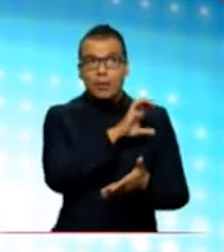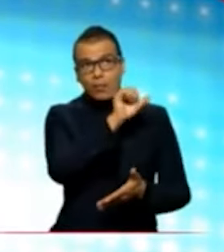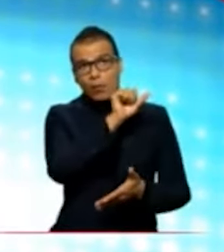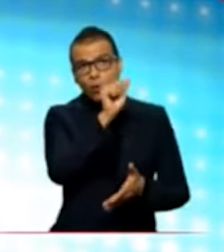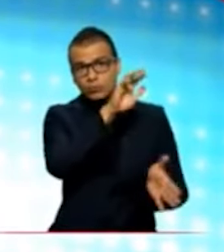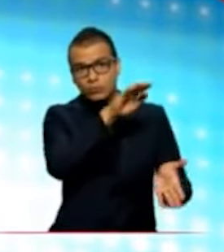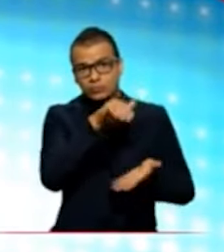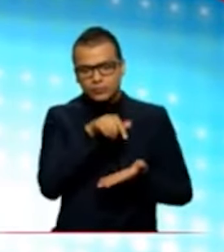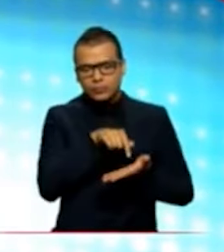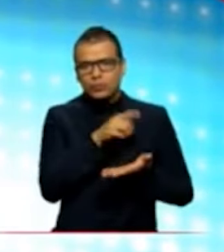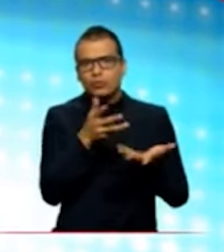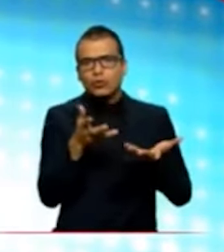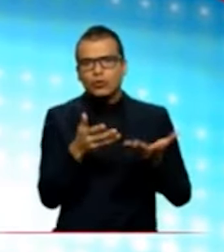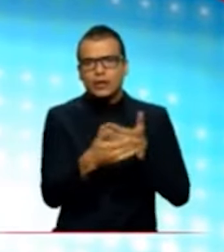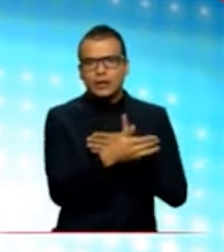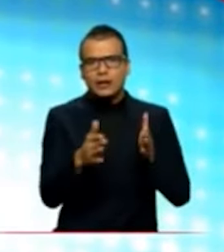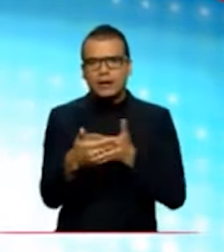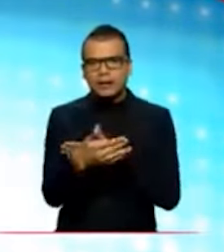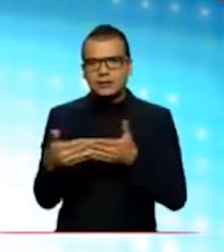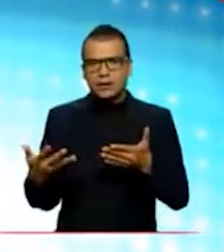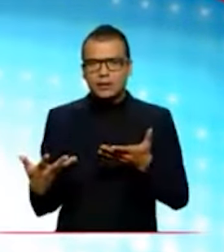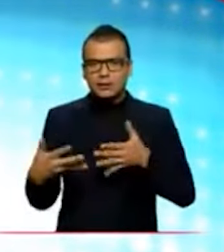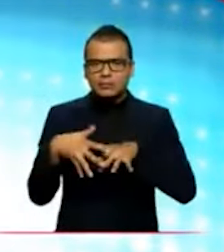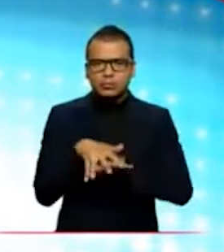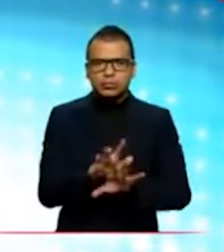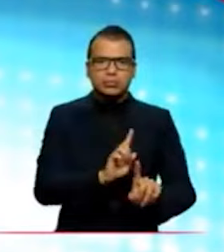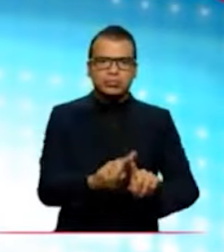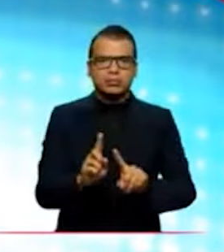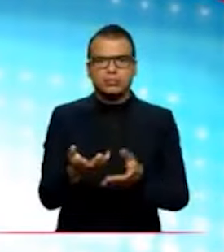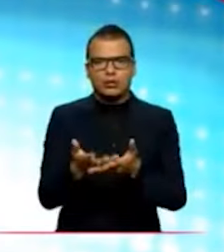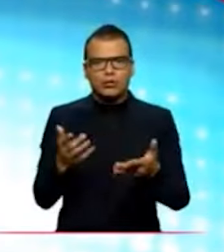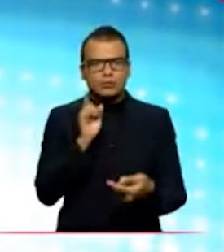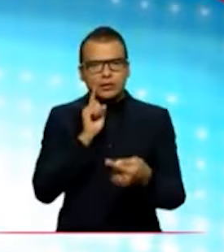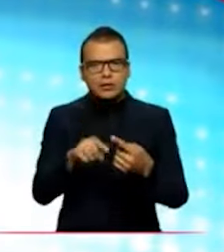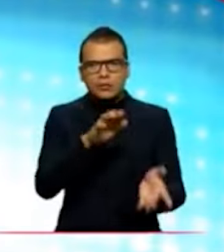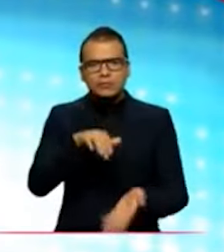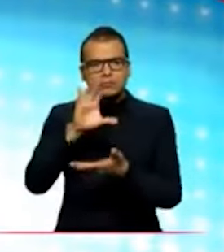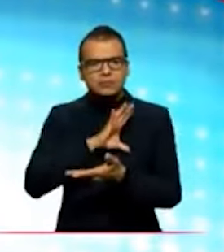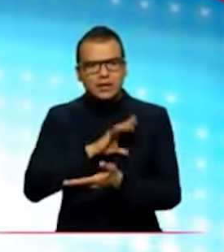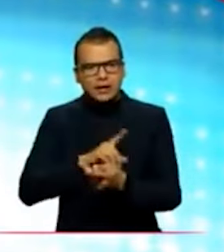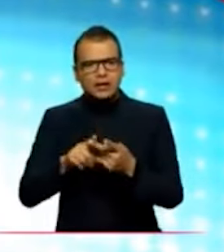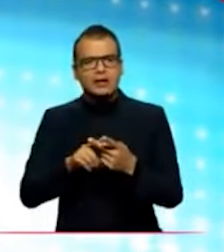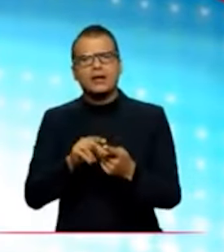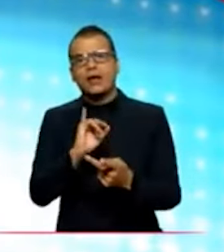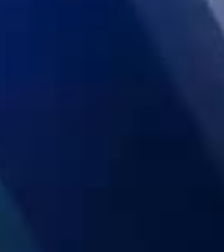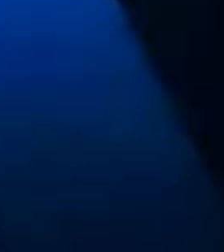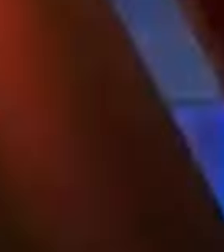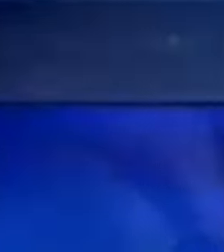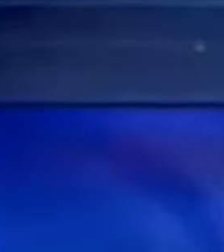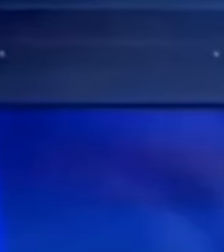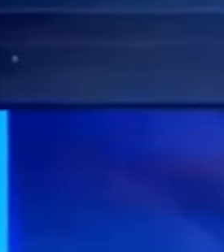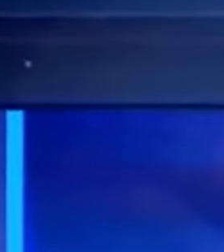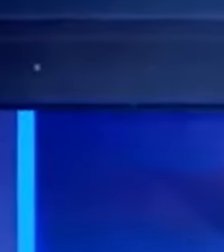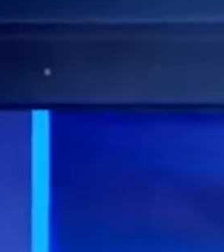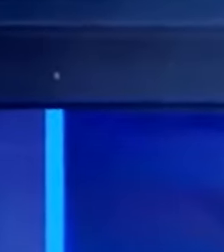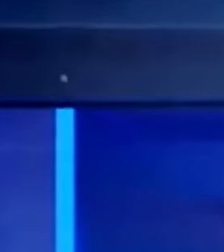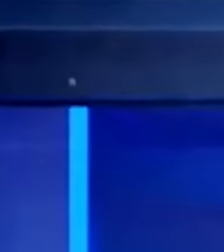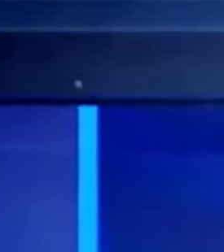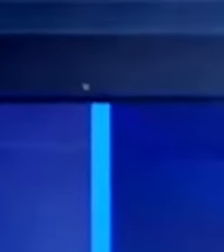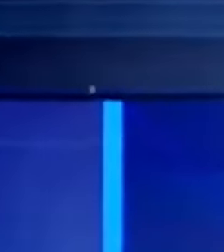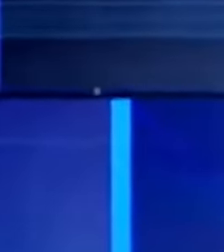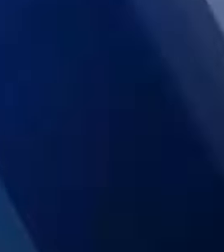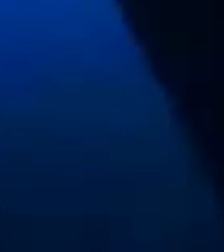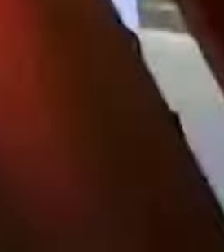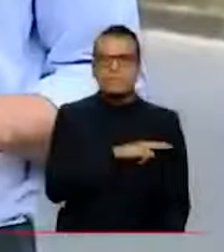elementos. Se presume, Mónica, que serían usadas para acciones terroristas en el Valle del Cauca. John Alex Henao, buenas tardes. ¿Qué se sabe exactamente de